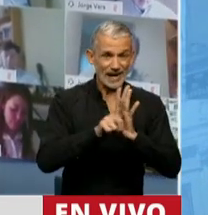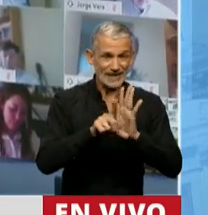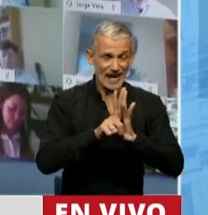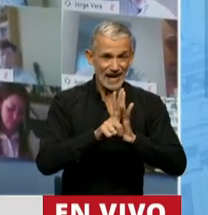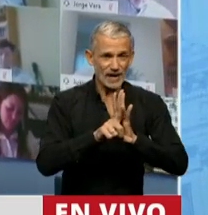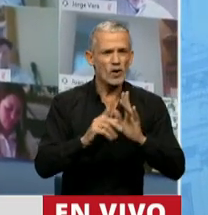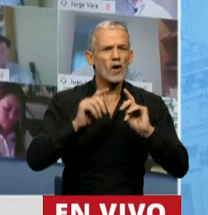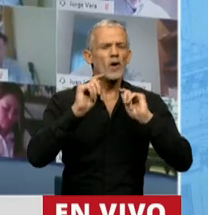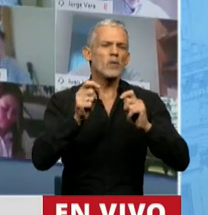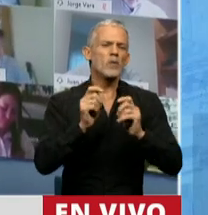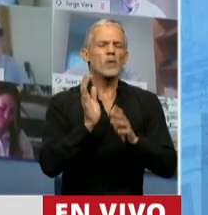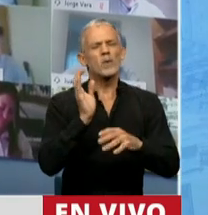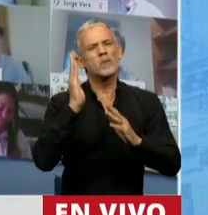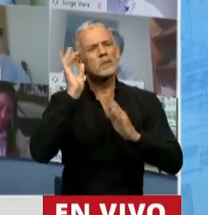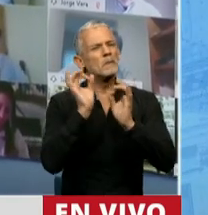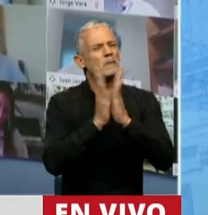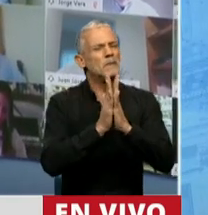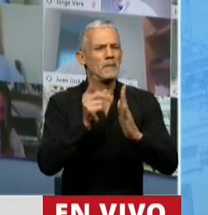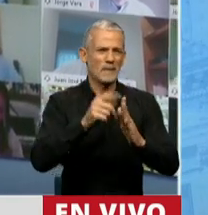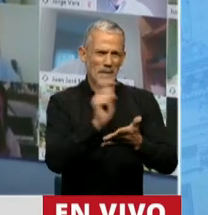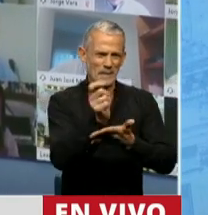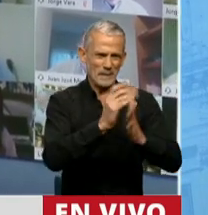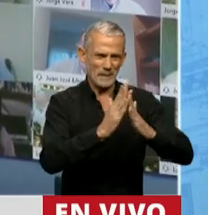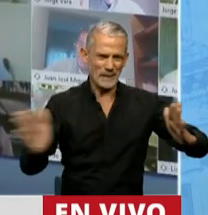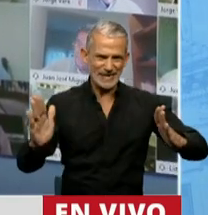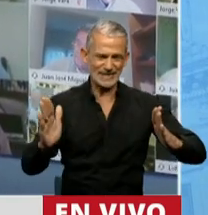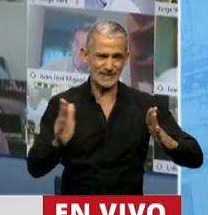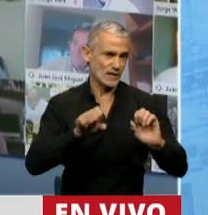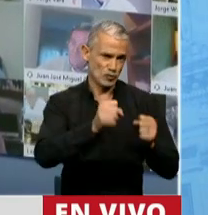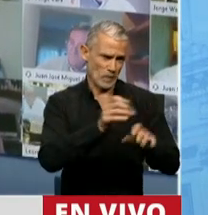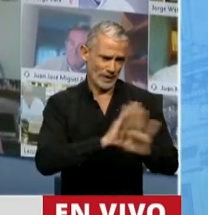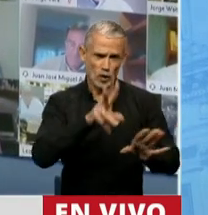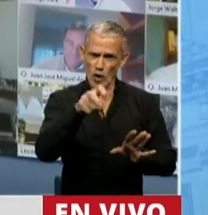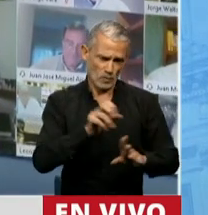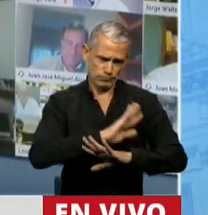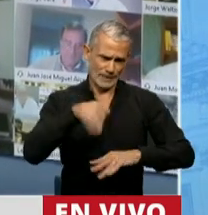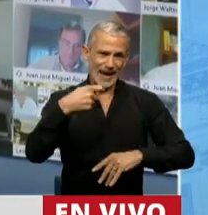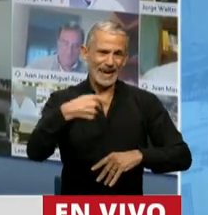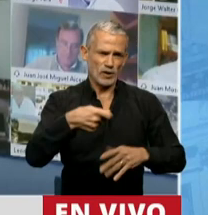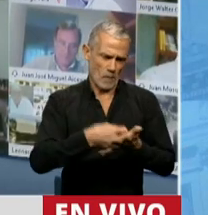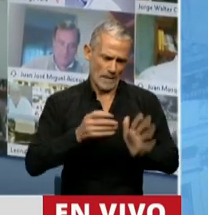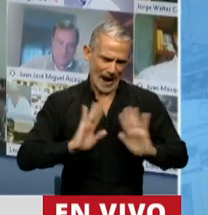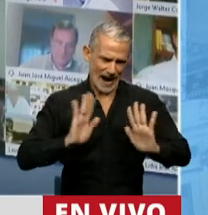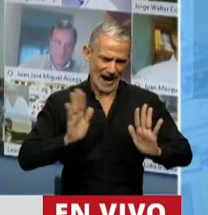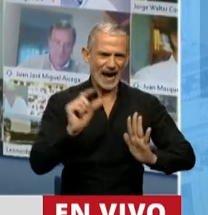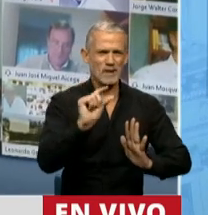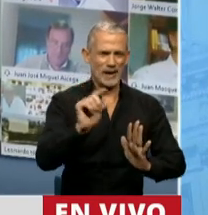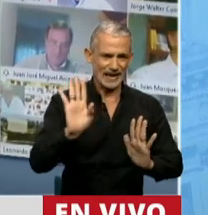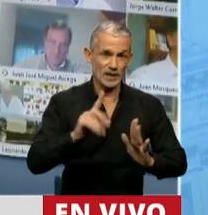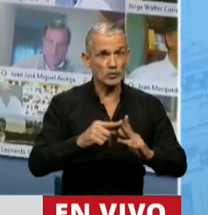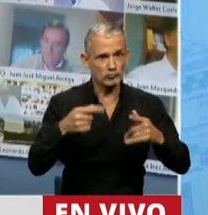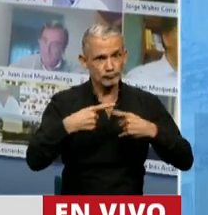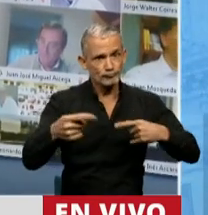una condonación de los intereses por estos meses, por los cuales se ha suspendido el cobro de los créditos, lo cual es un